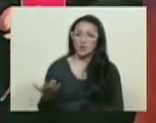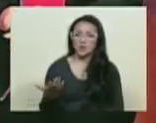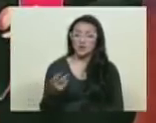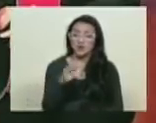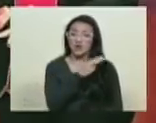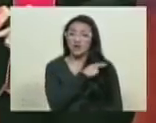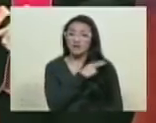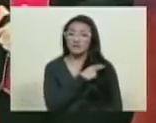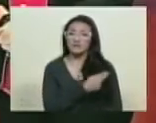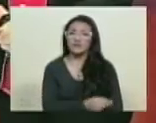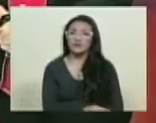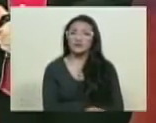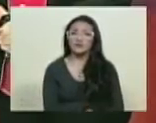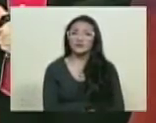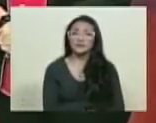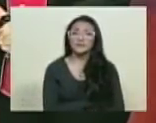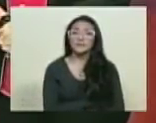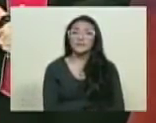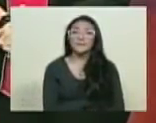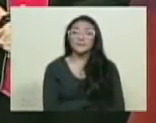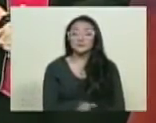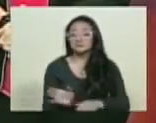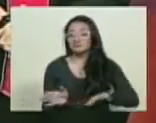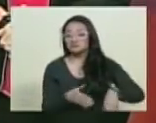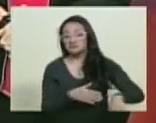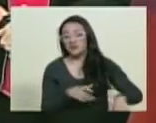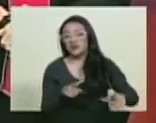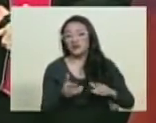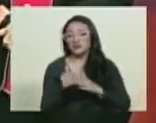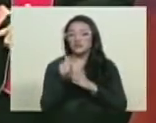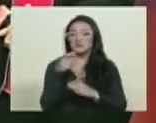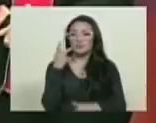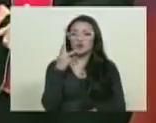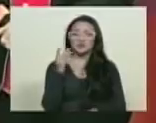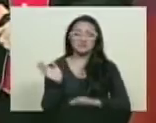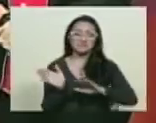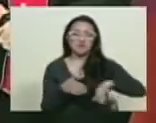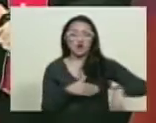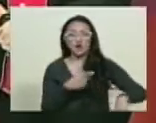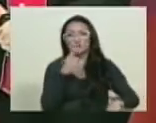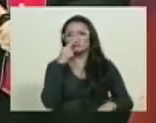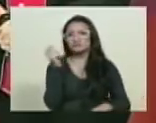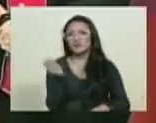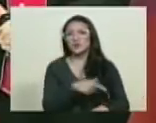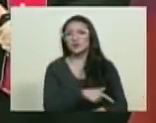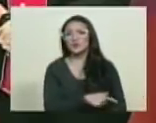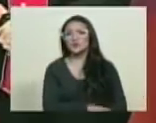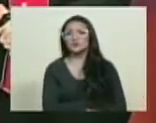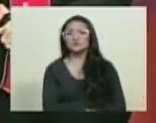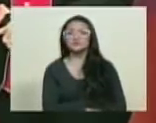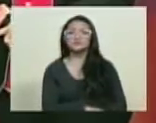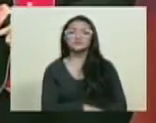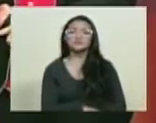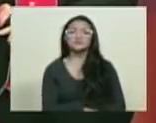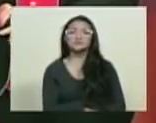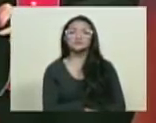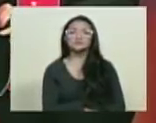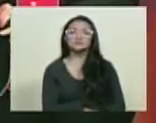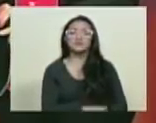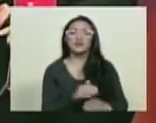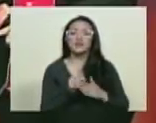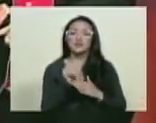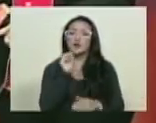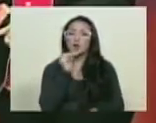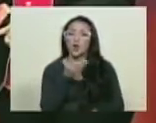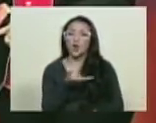echaron a un lado a los líderes políticos de la oposición lo echaron de un lado los patearon a los líderes jóvenes